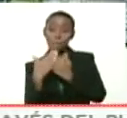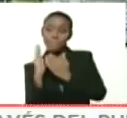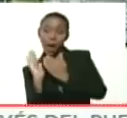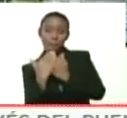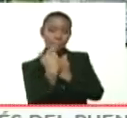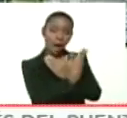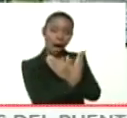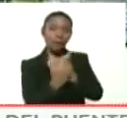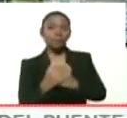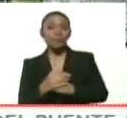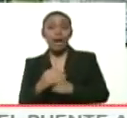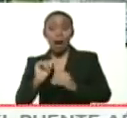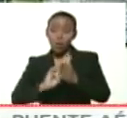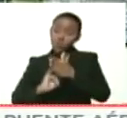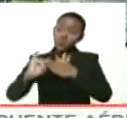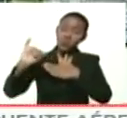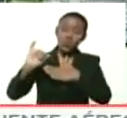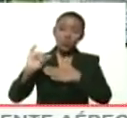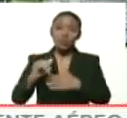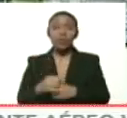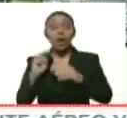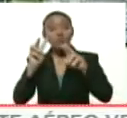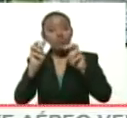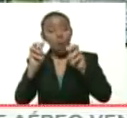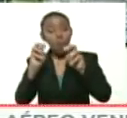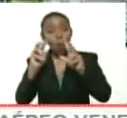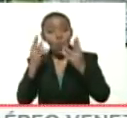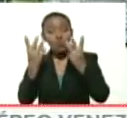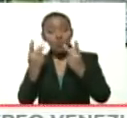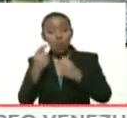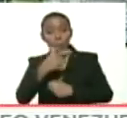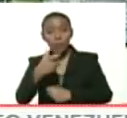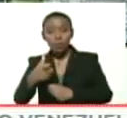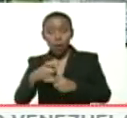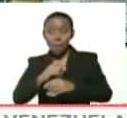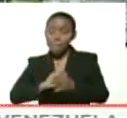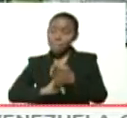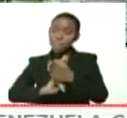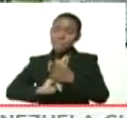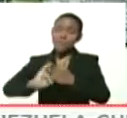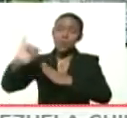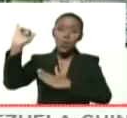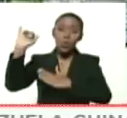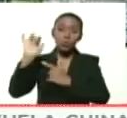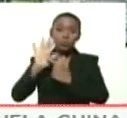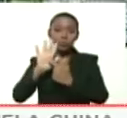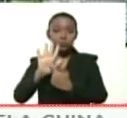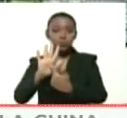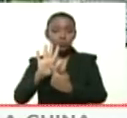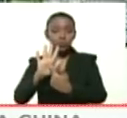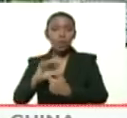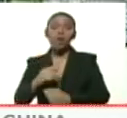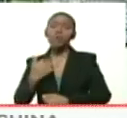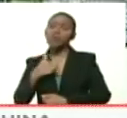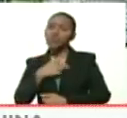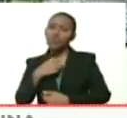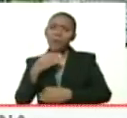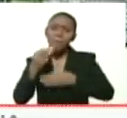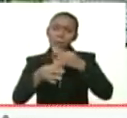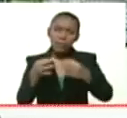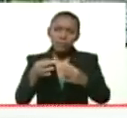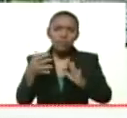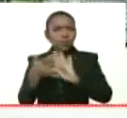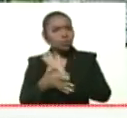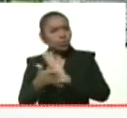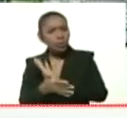donde el aumento del nuevo número de casos crece de manera exponencial. Nos referimos a nuestro